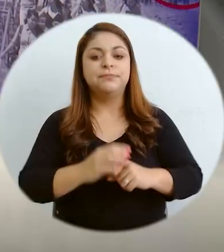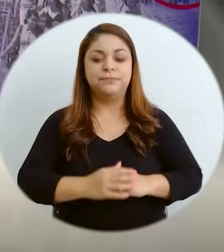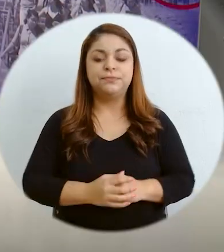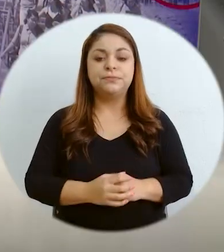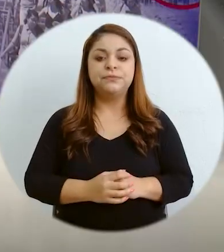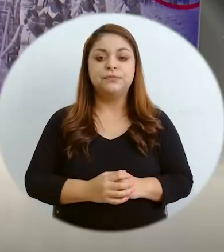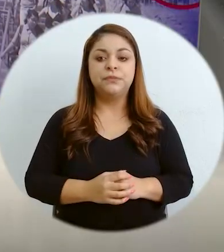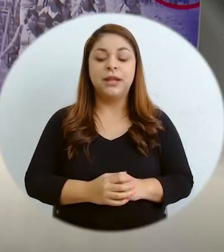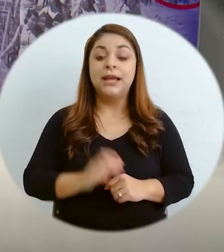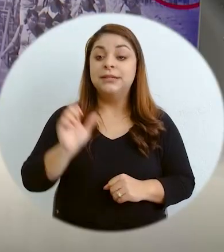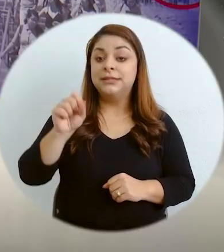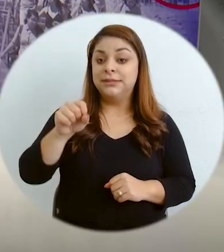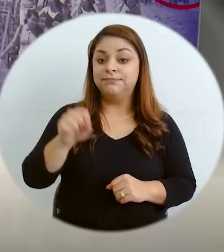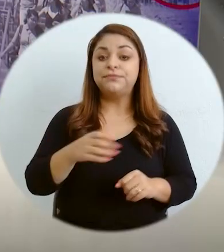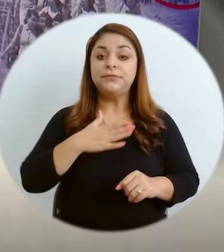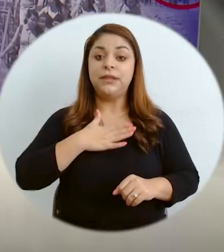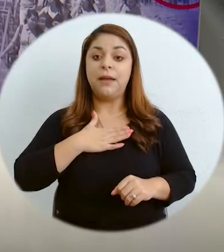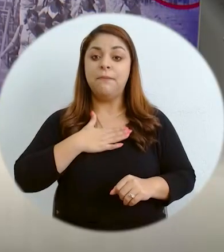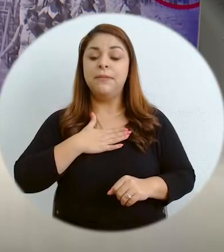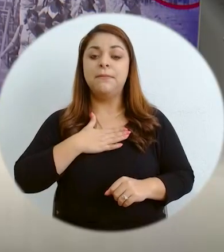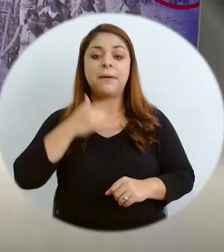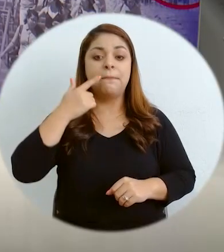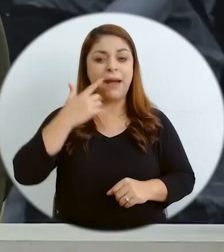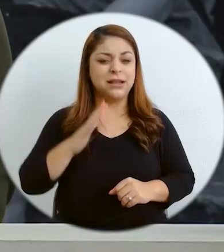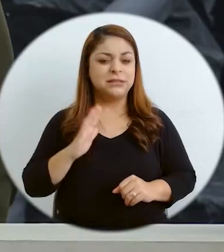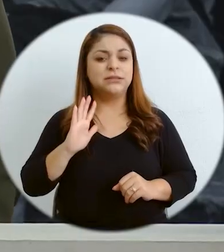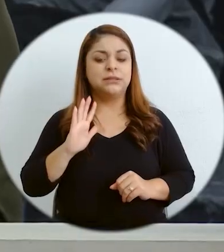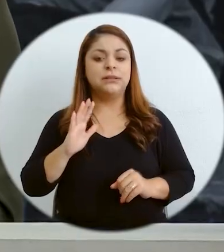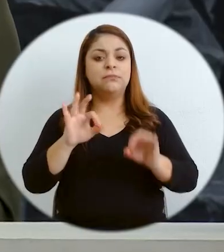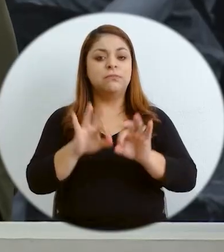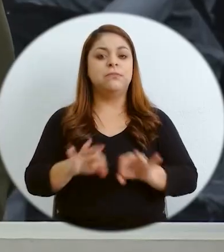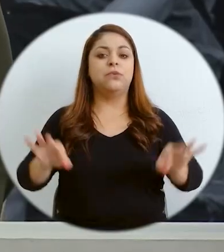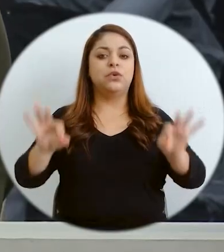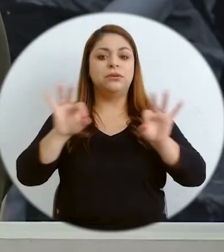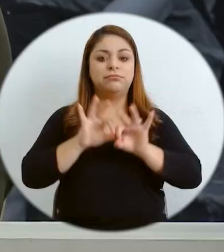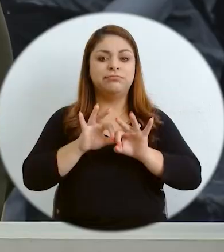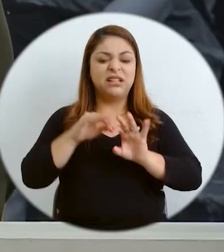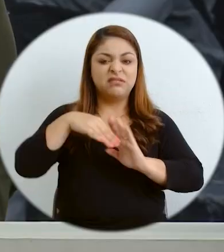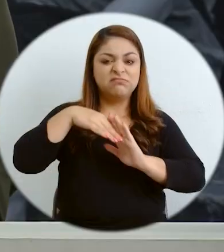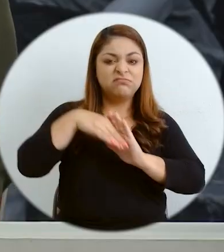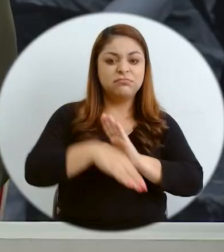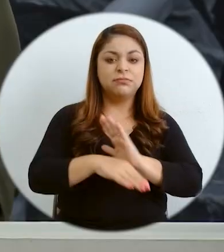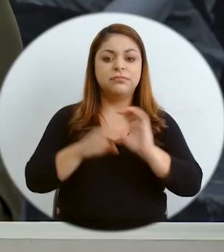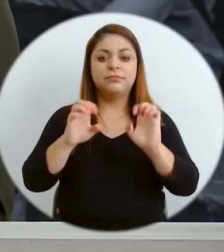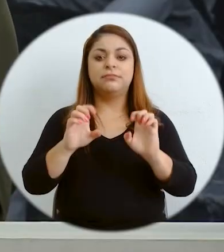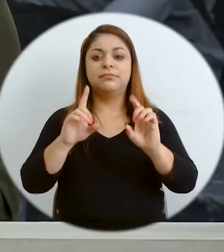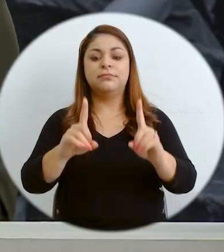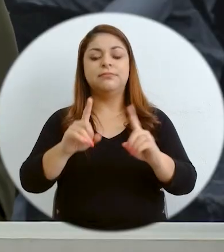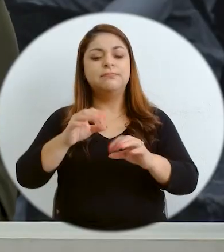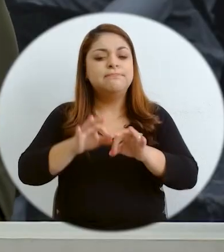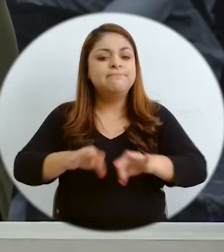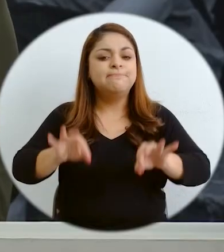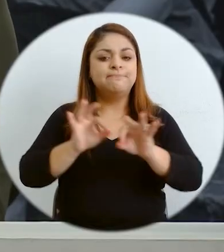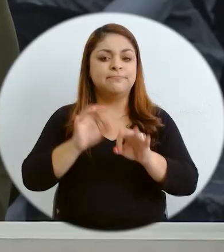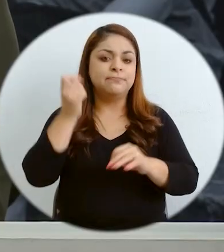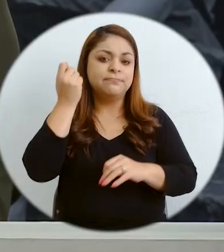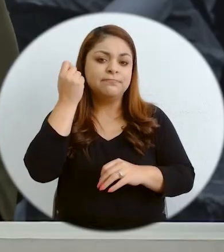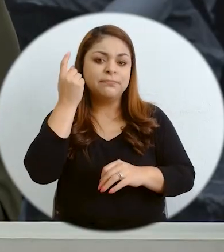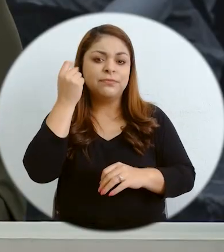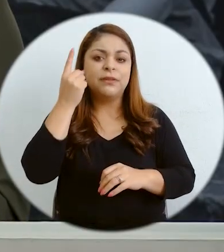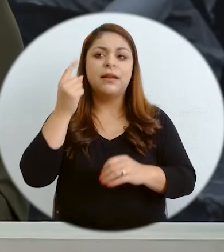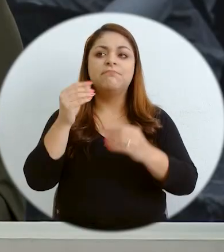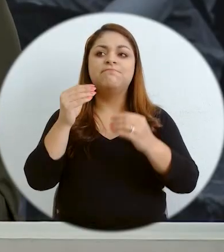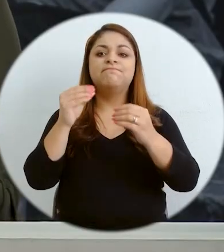Sí, a mí me parece también importante en el crisis de la educación entender que hay un más allá, que hay